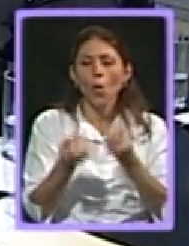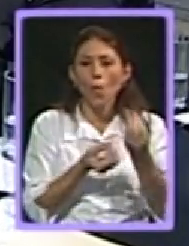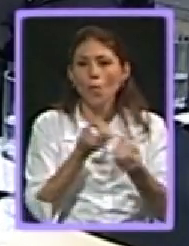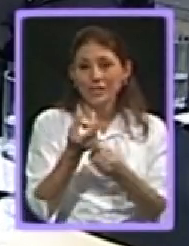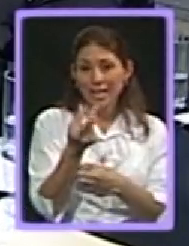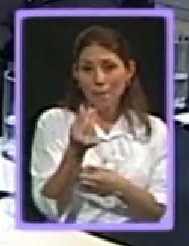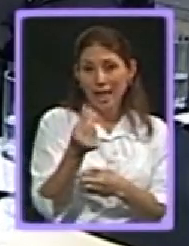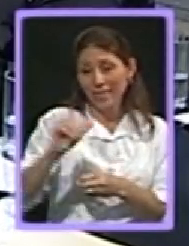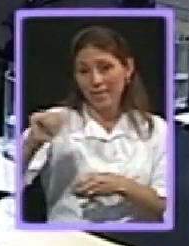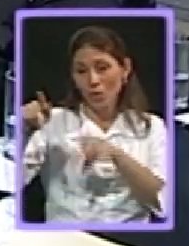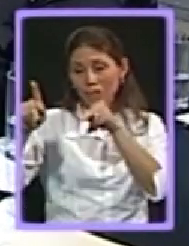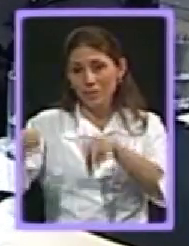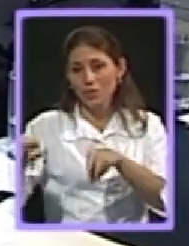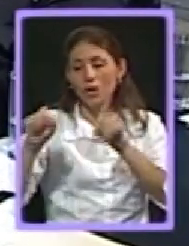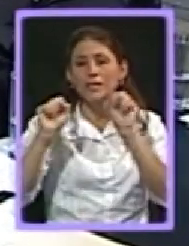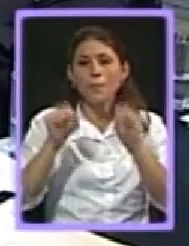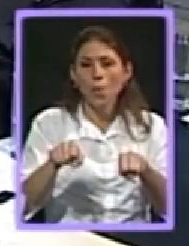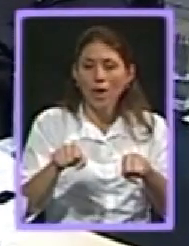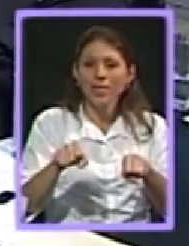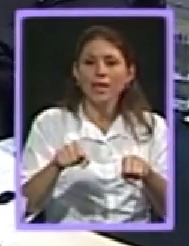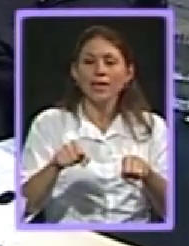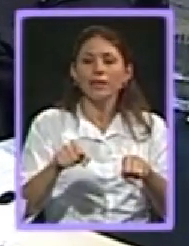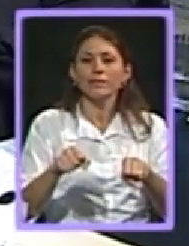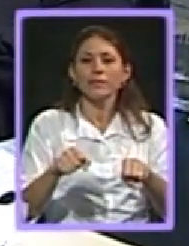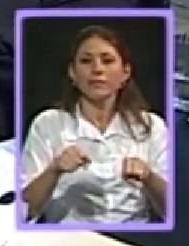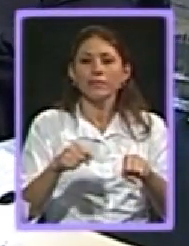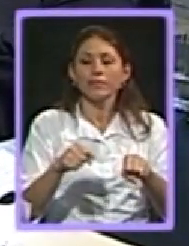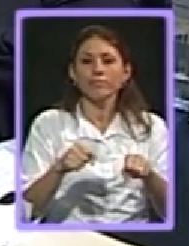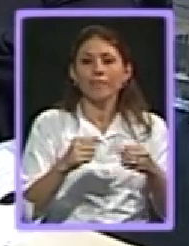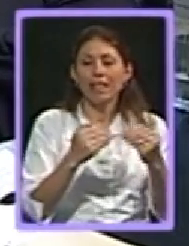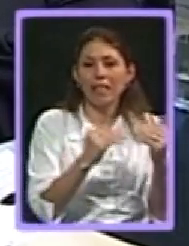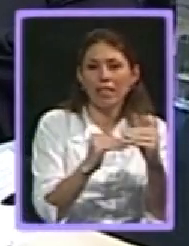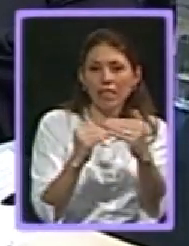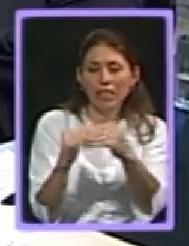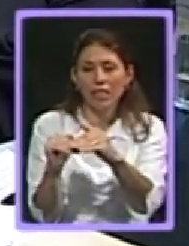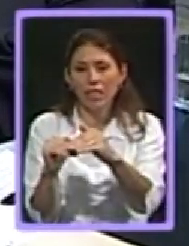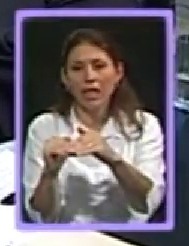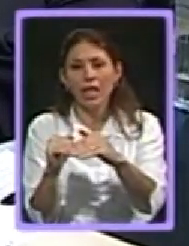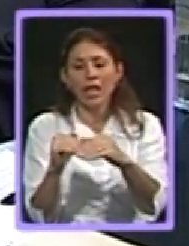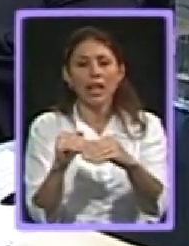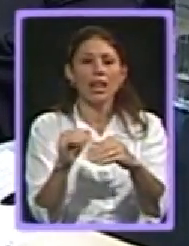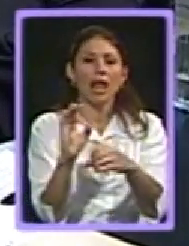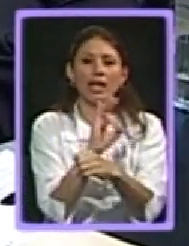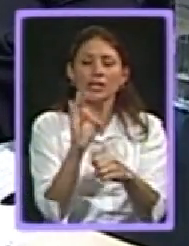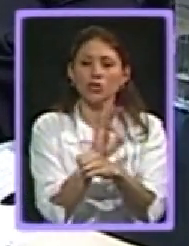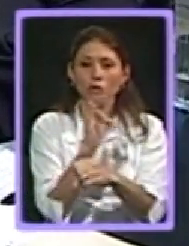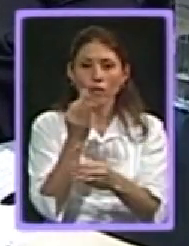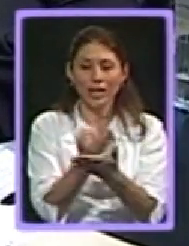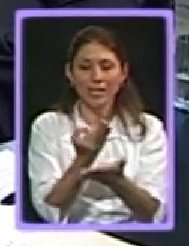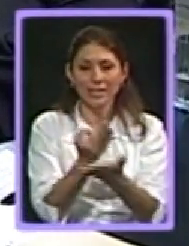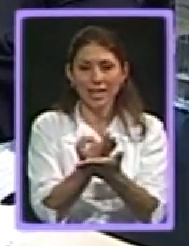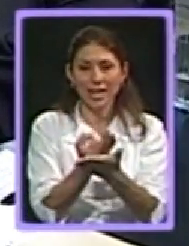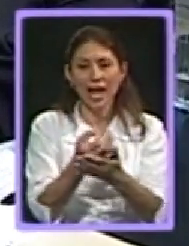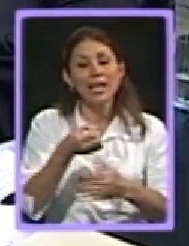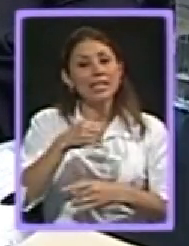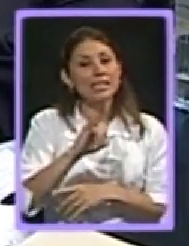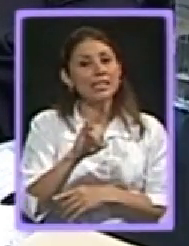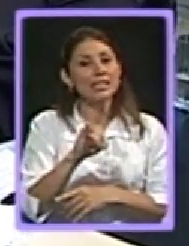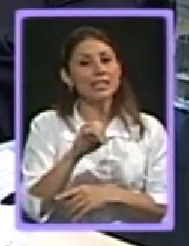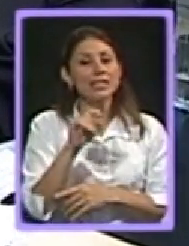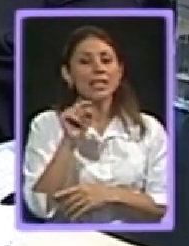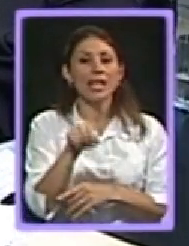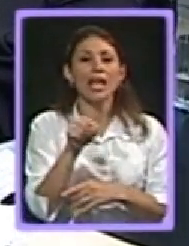platas de otras personas pueden estar de esta forma entorpeciendo la gestión financiera si es efectivamente dinero del mismo